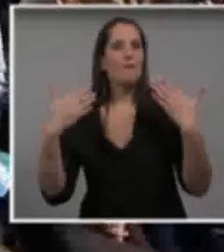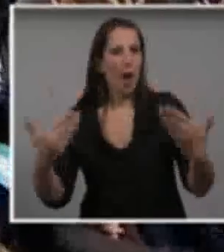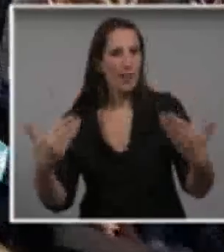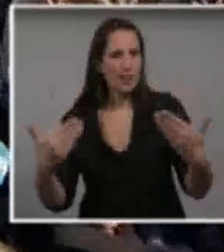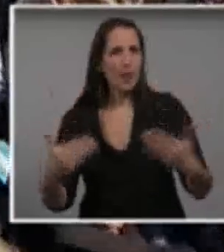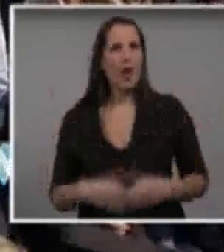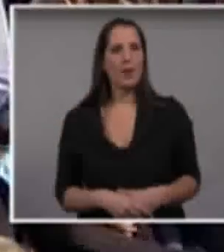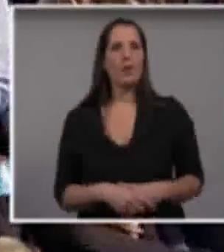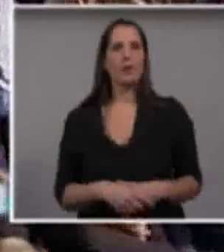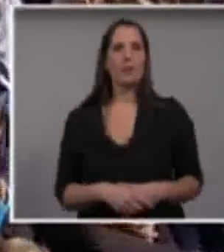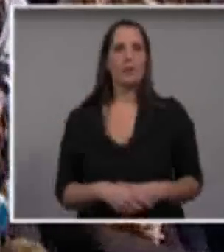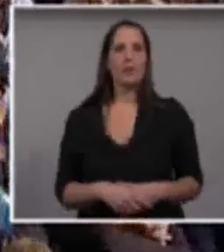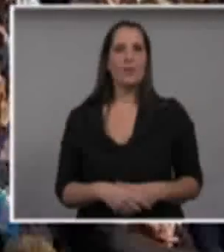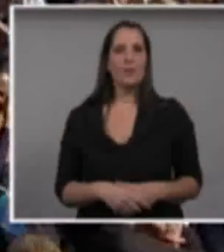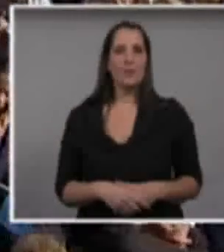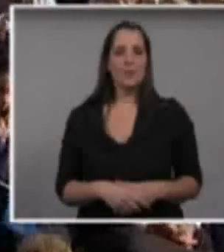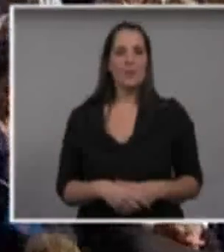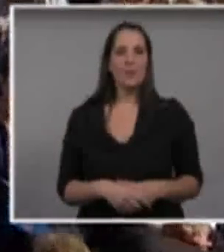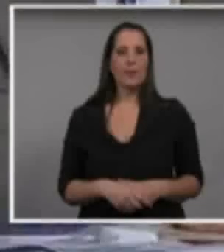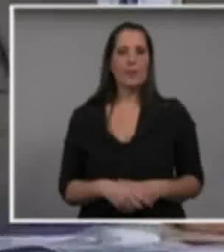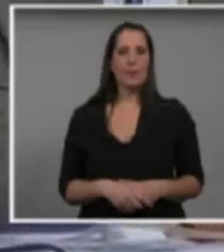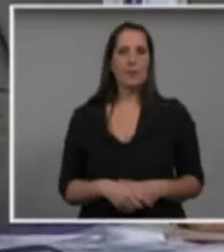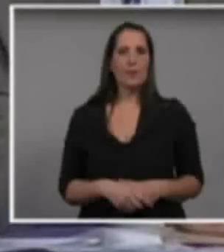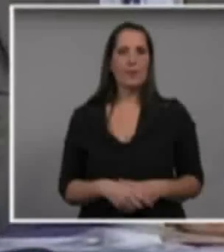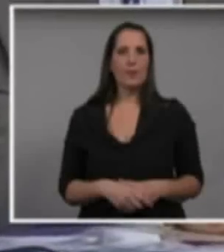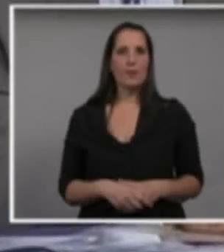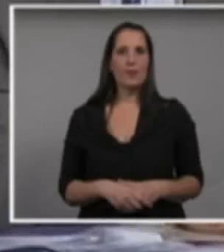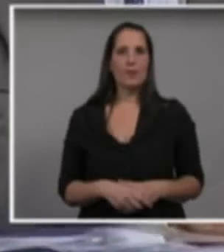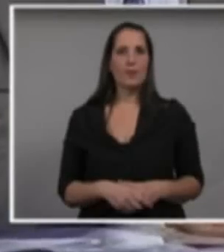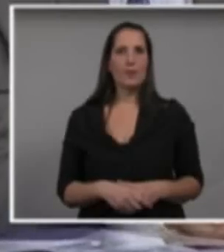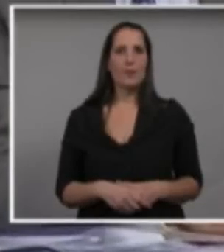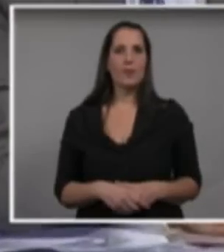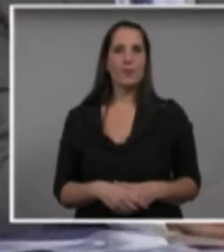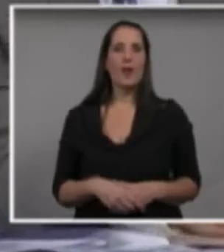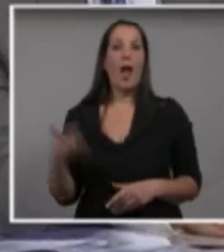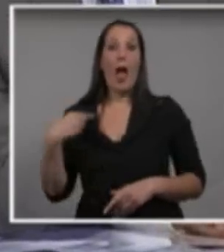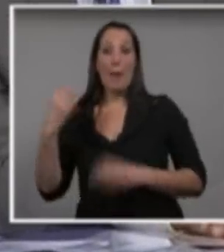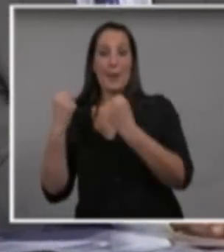Quiero contarles algo. Acá me apuntaba el ministro de Economía porque me iba a olvidar y me lo dejé anotado.